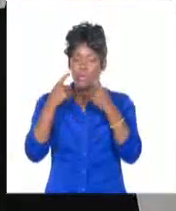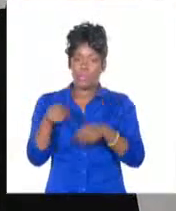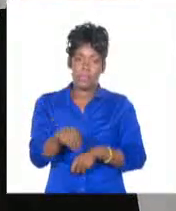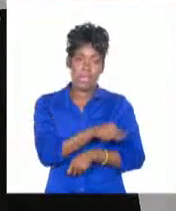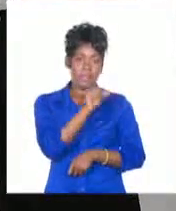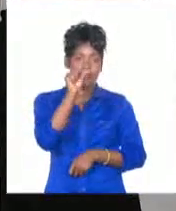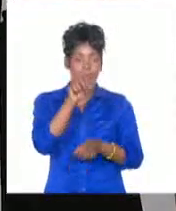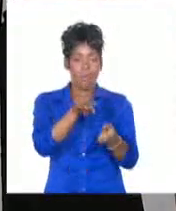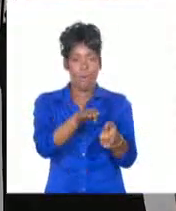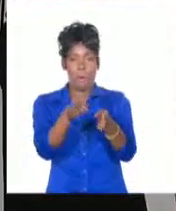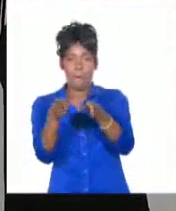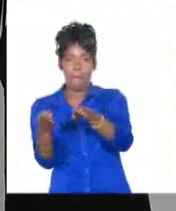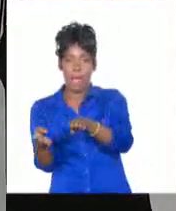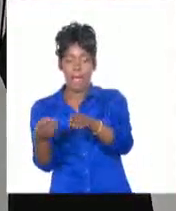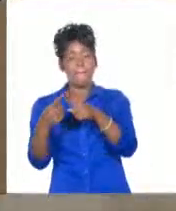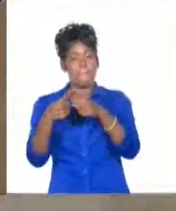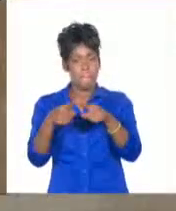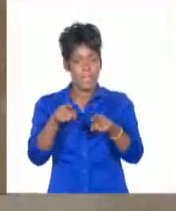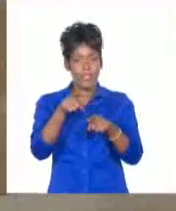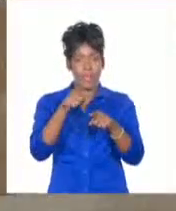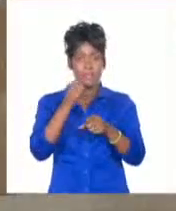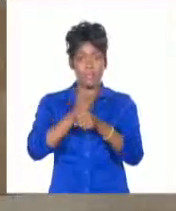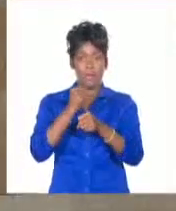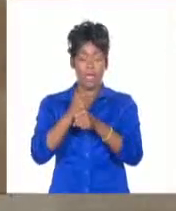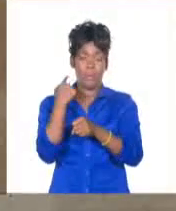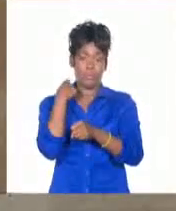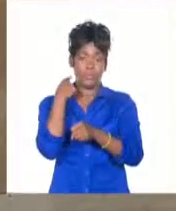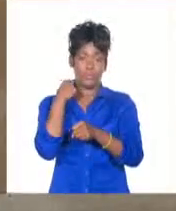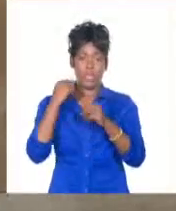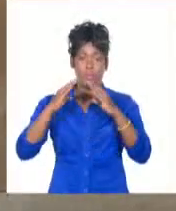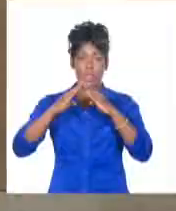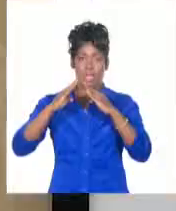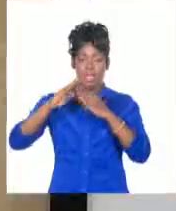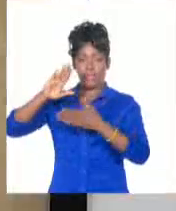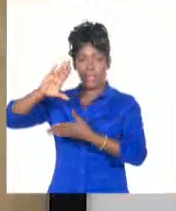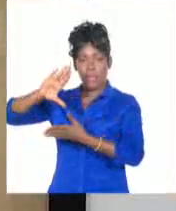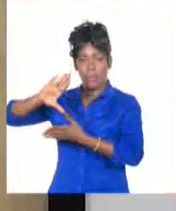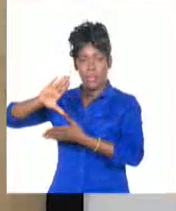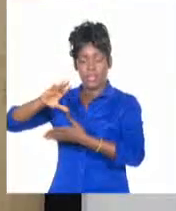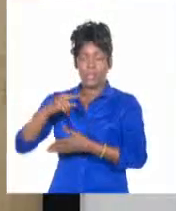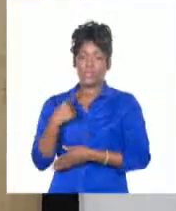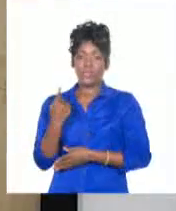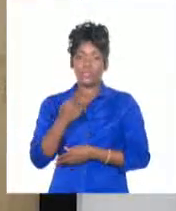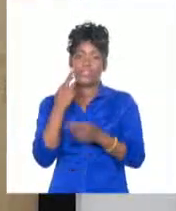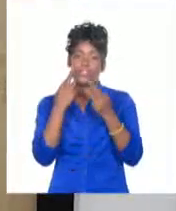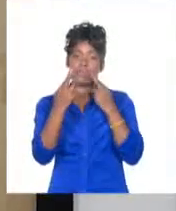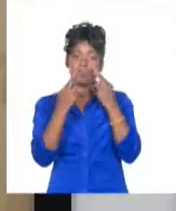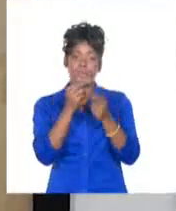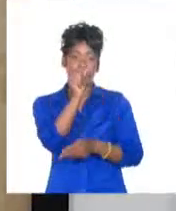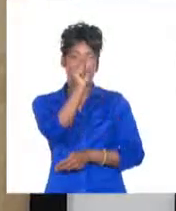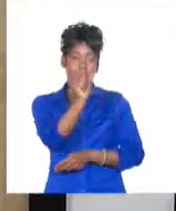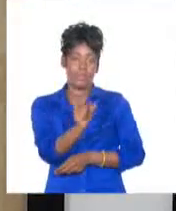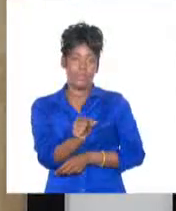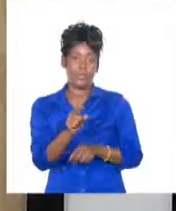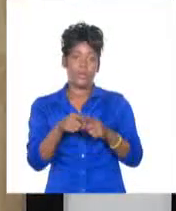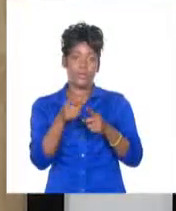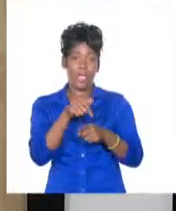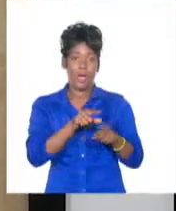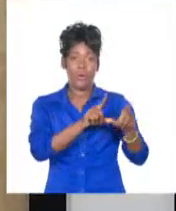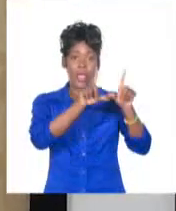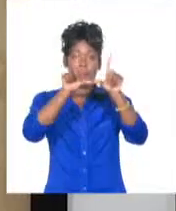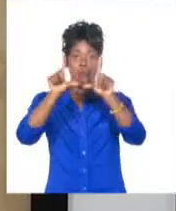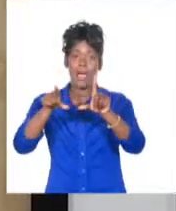impronta gráfica de la Casa de las Américas. Por eso esta muestra le rinde tributo mientras exhibe su último cartel para la